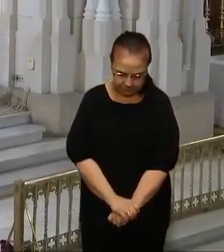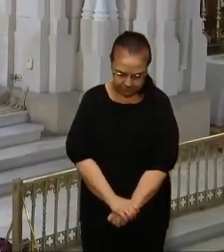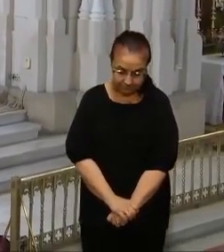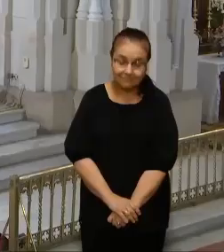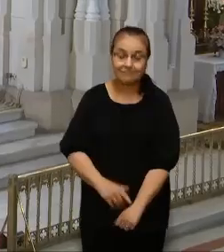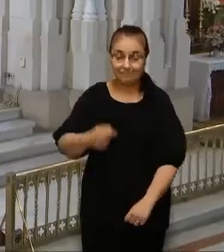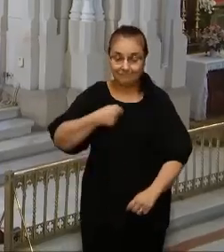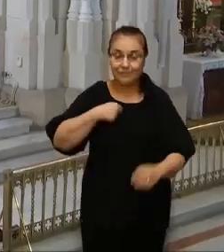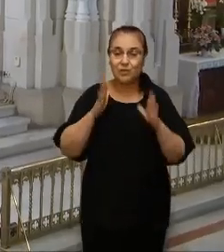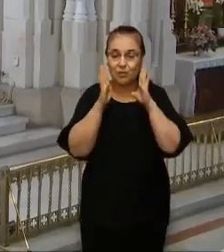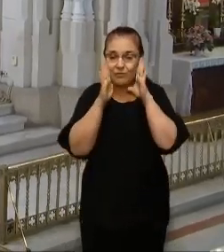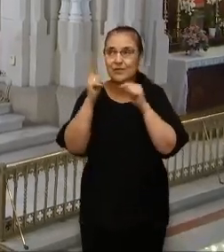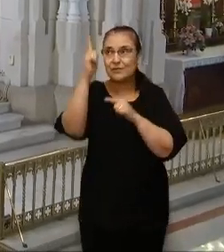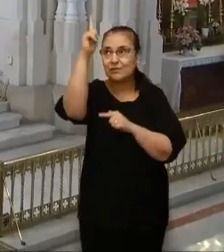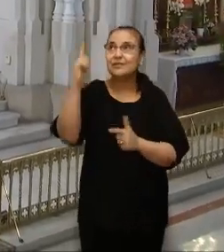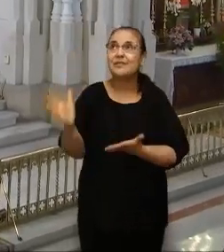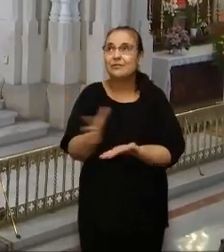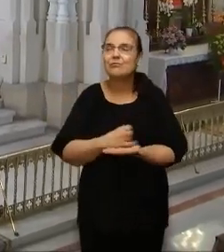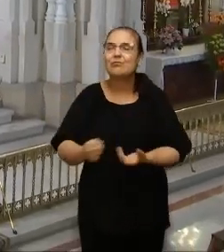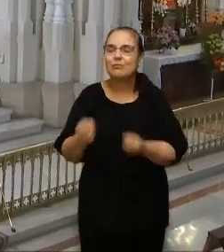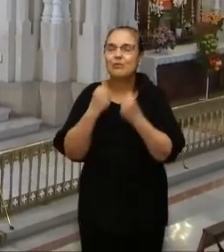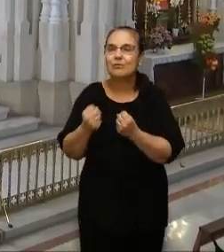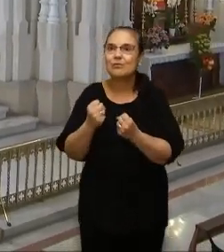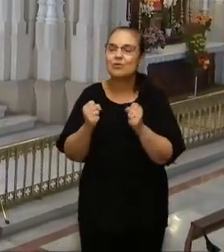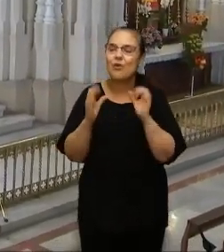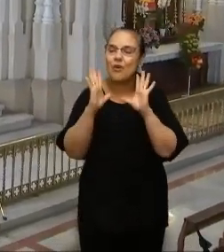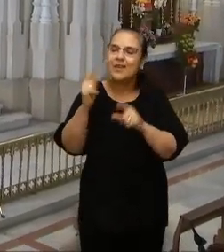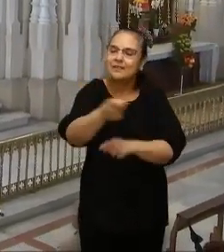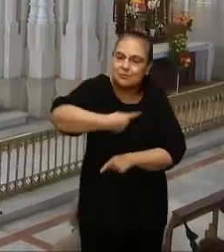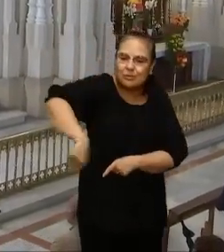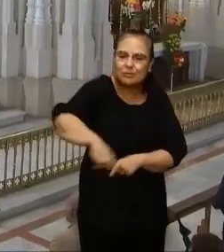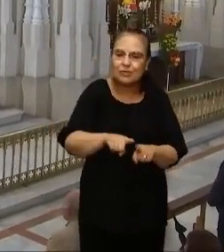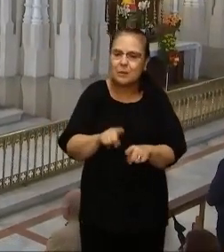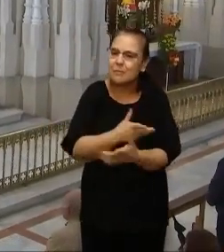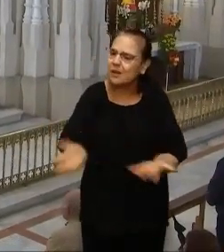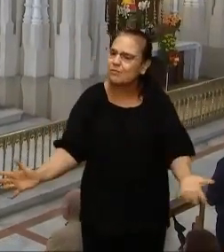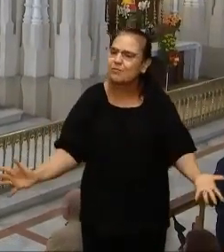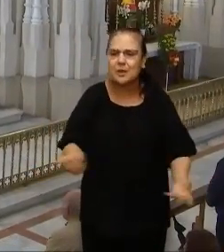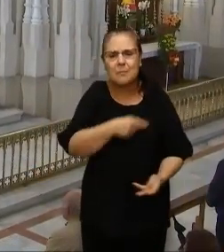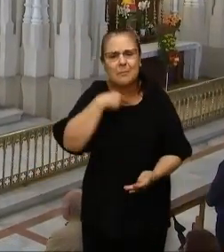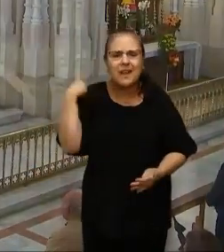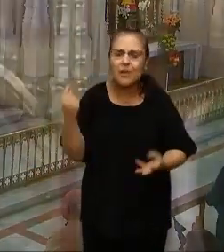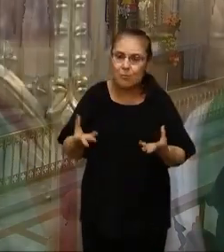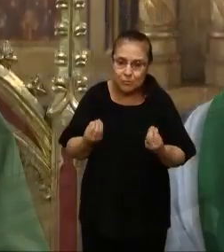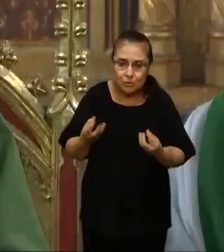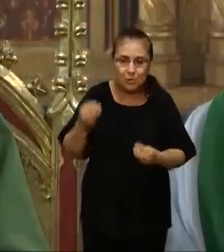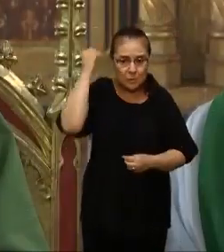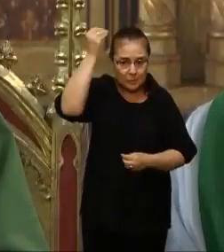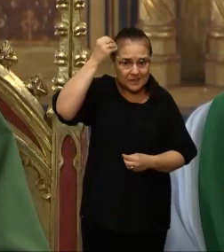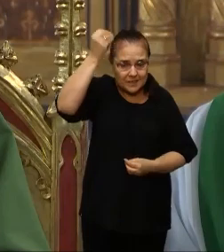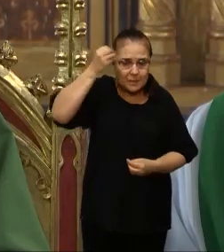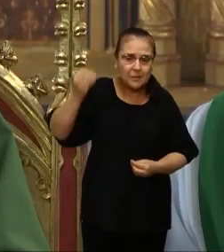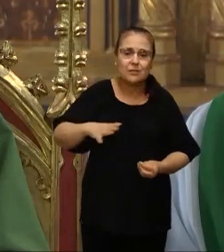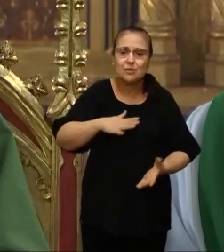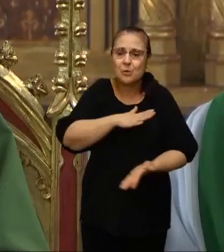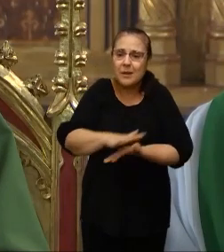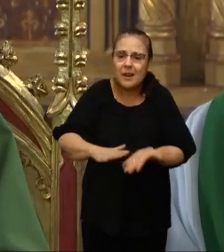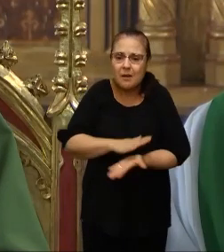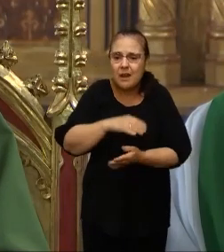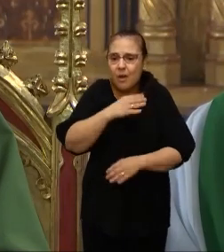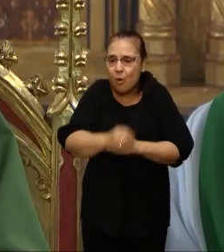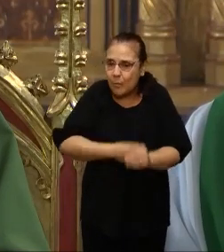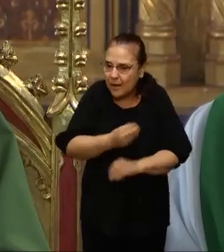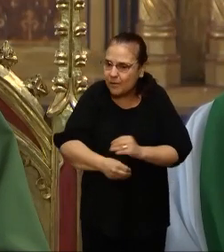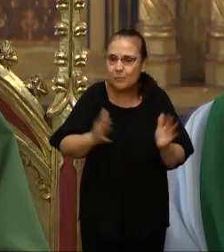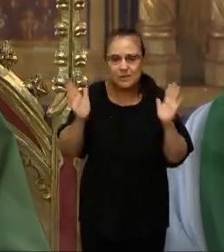Yo confieso ante Dios Todopoderoso y ante vosotros, hermanos, que he pecado mucho de pensamiento,